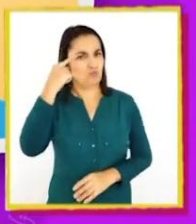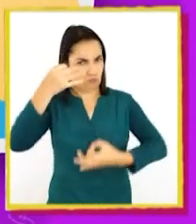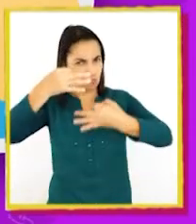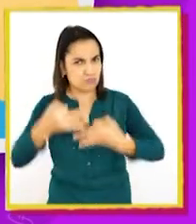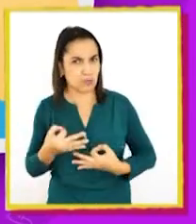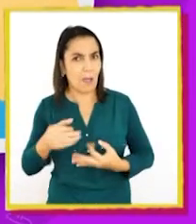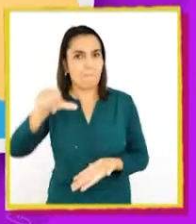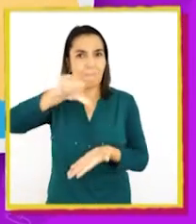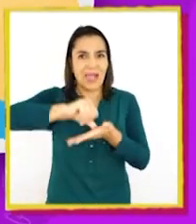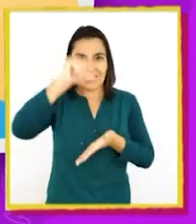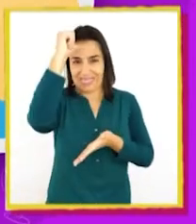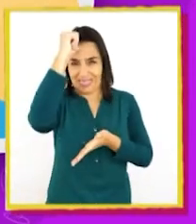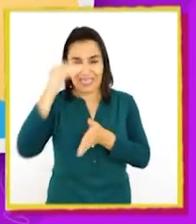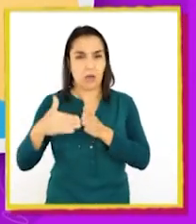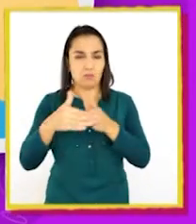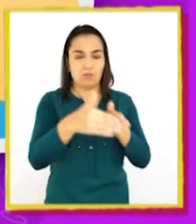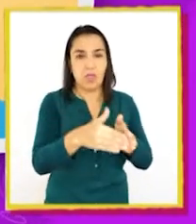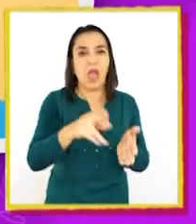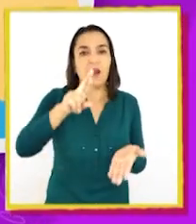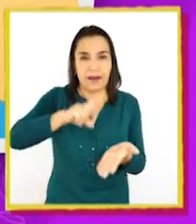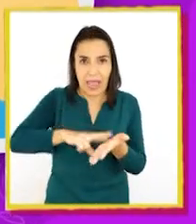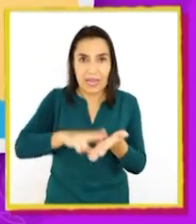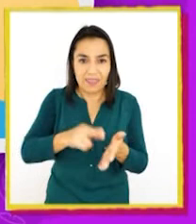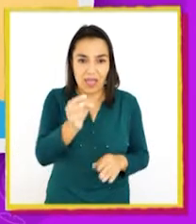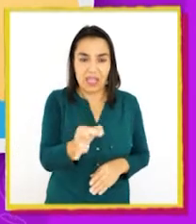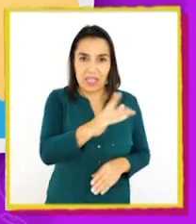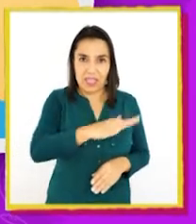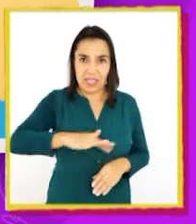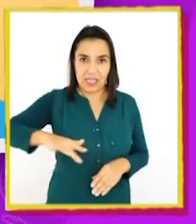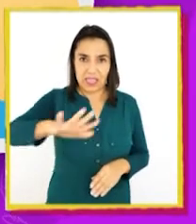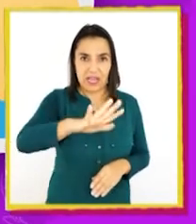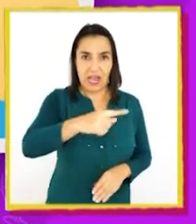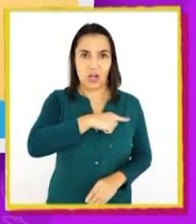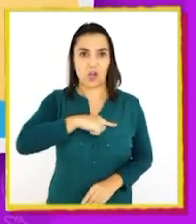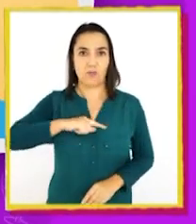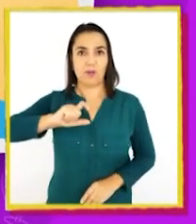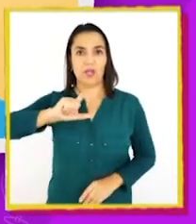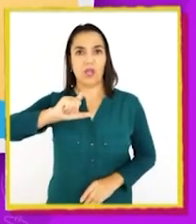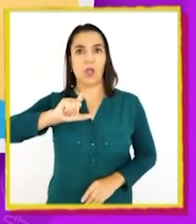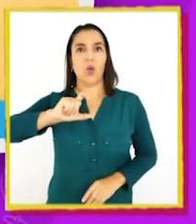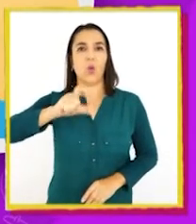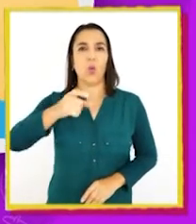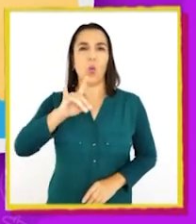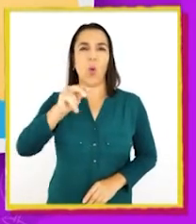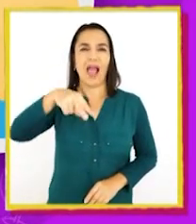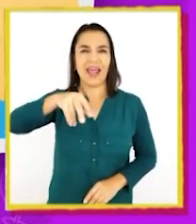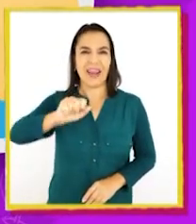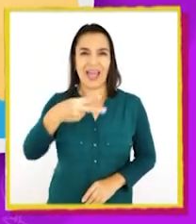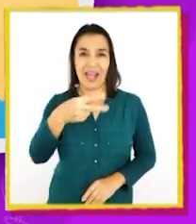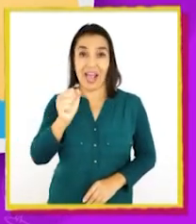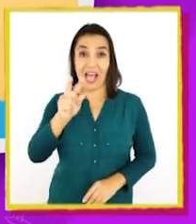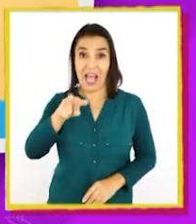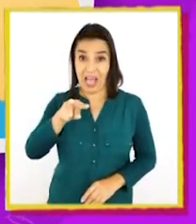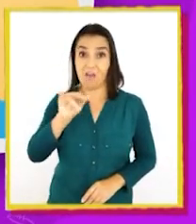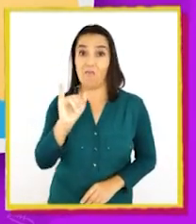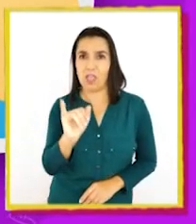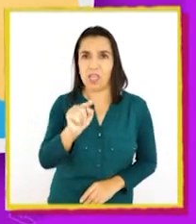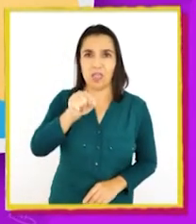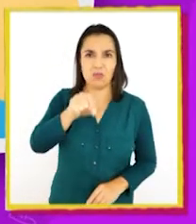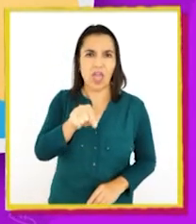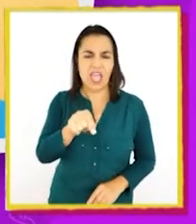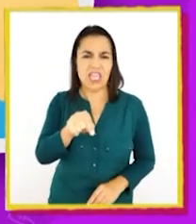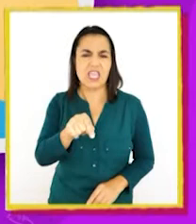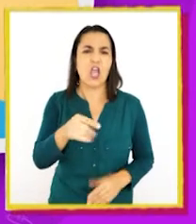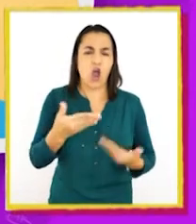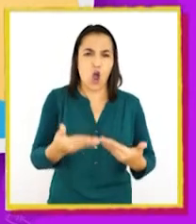India cuando en realidad había llegado a una isla del Caribe llamada Guanahani, que hoy se conoce como El Salvador.